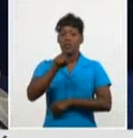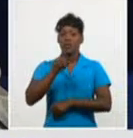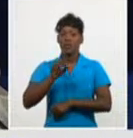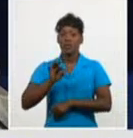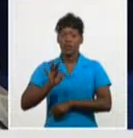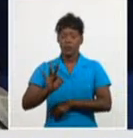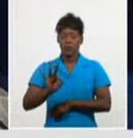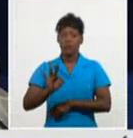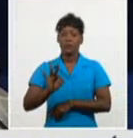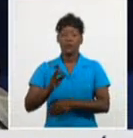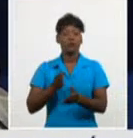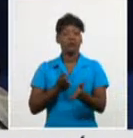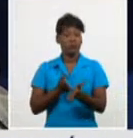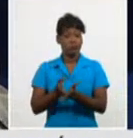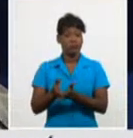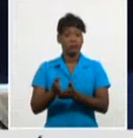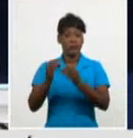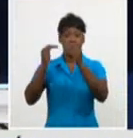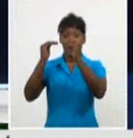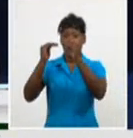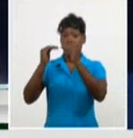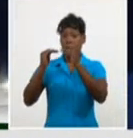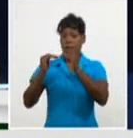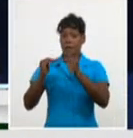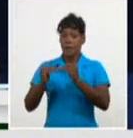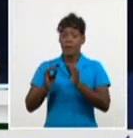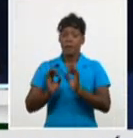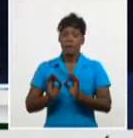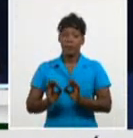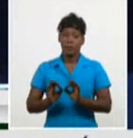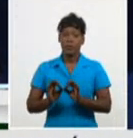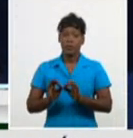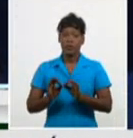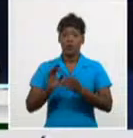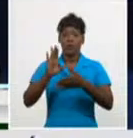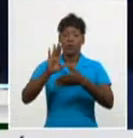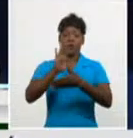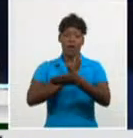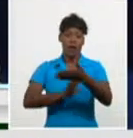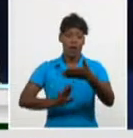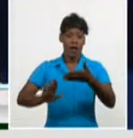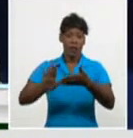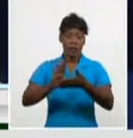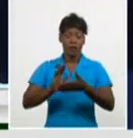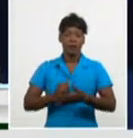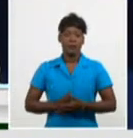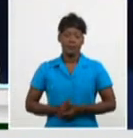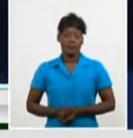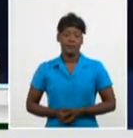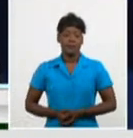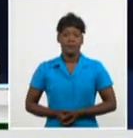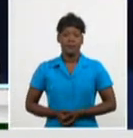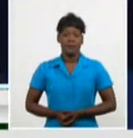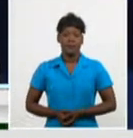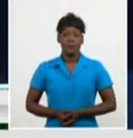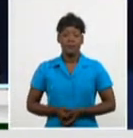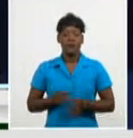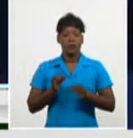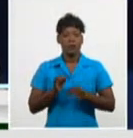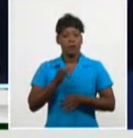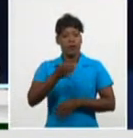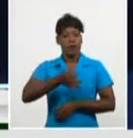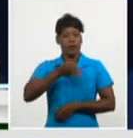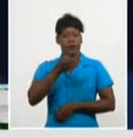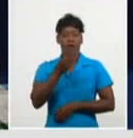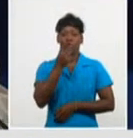se mantiene en el lugar 18 en la región de las Américas. Mencionamos siempre los dos pacientes